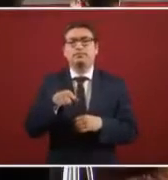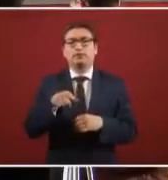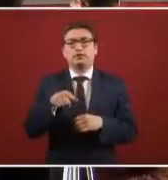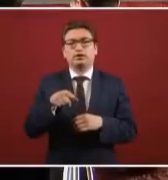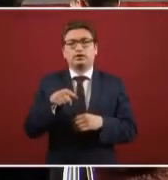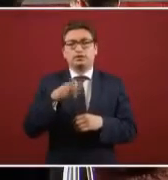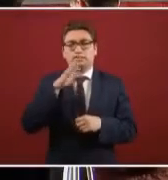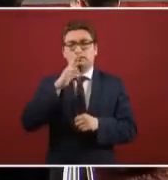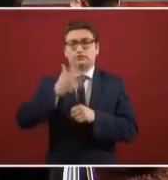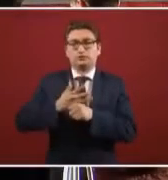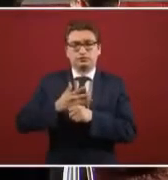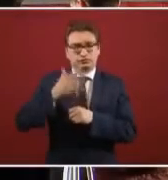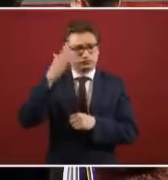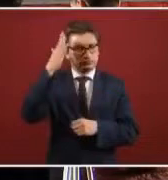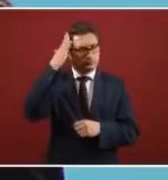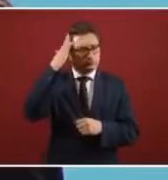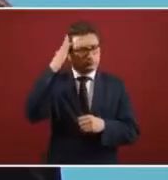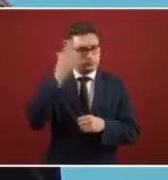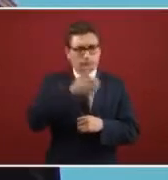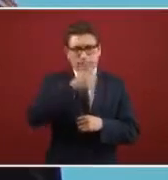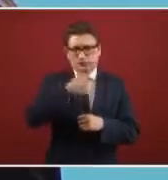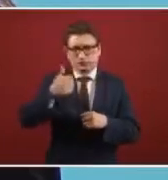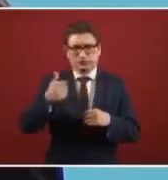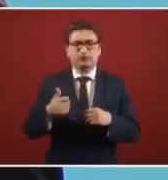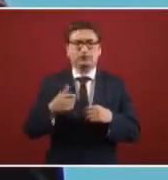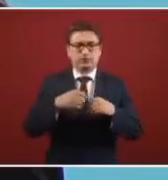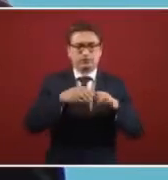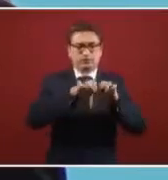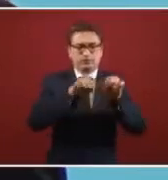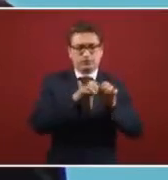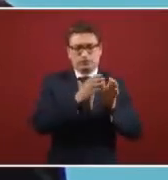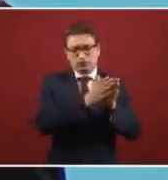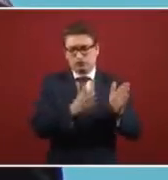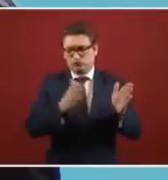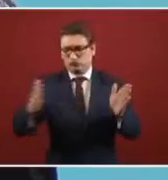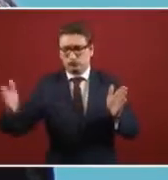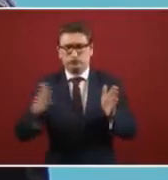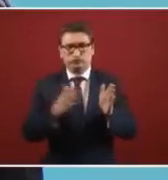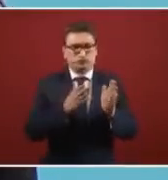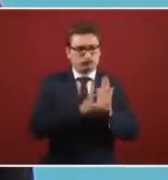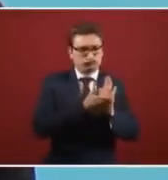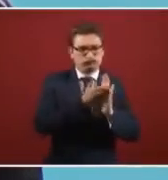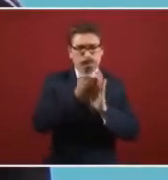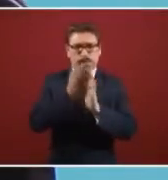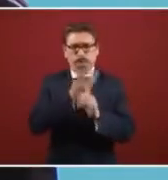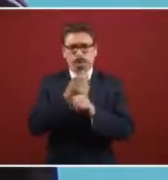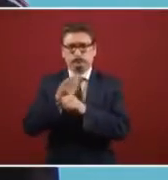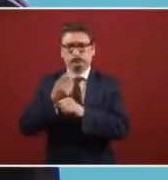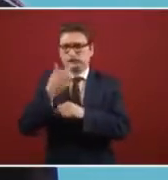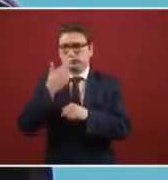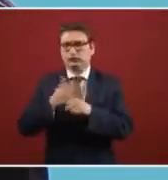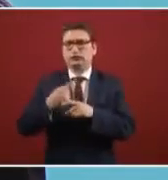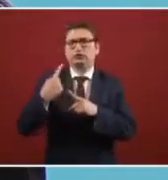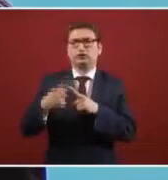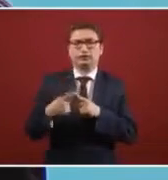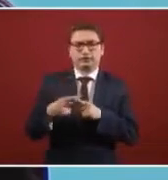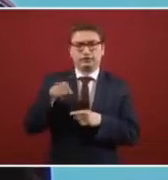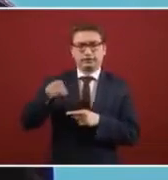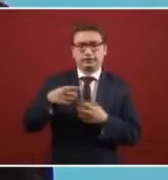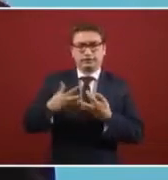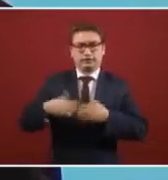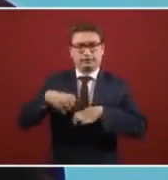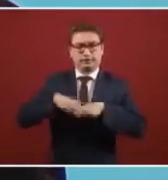los responsables de You can cada see that the equipo, responsible cada area of parte this y de cada area, paquete son las empresas que the,